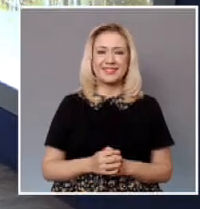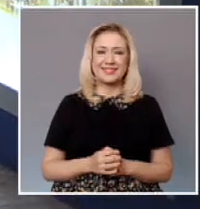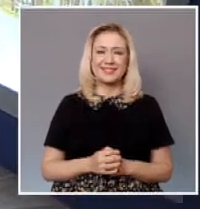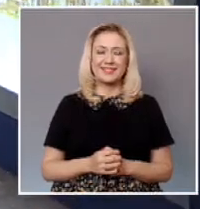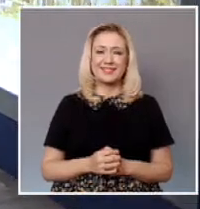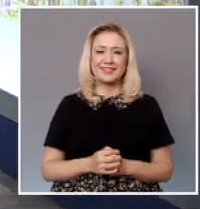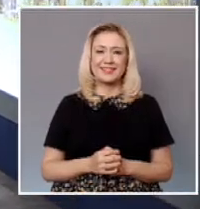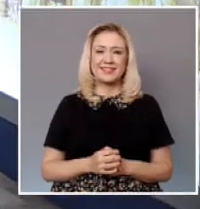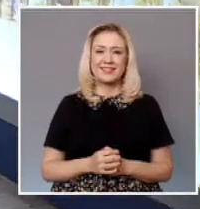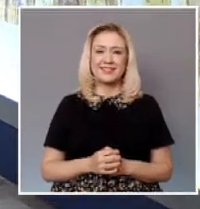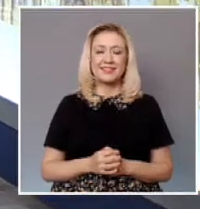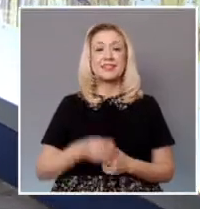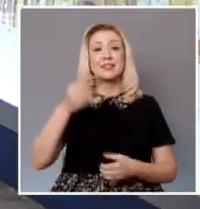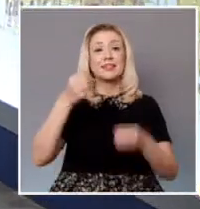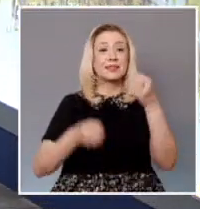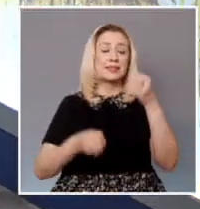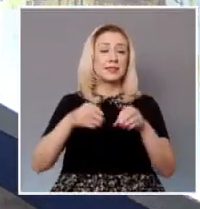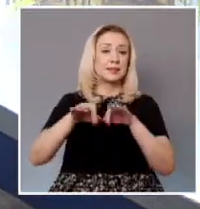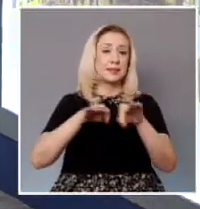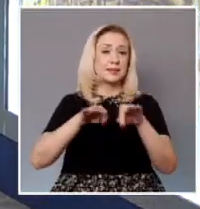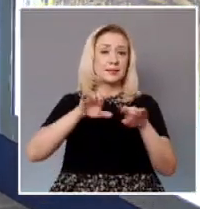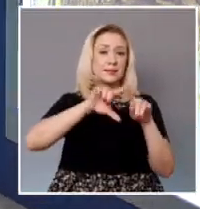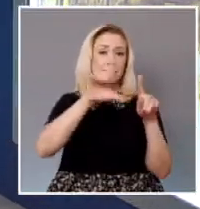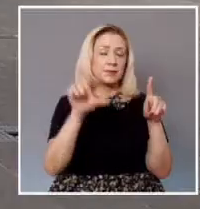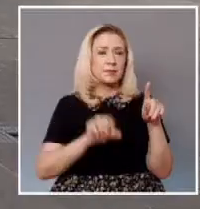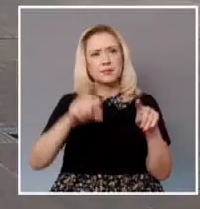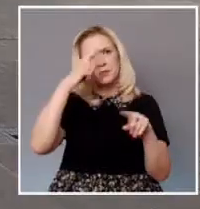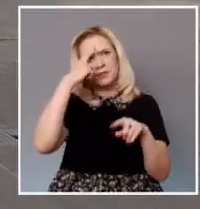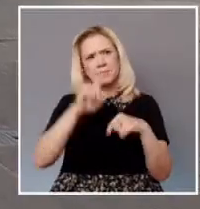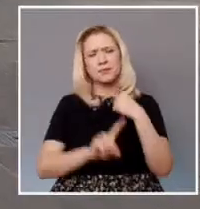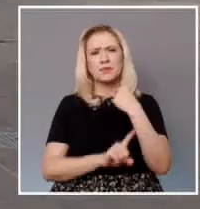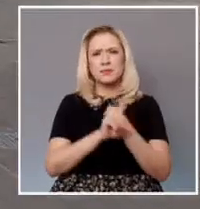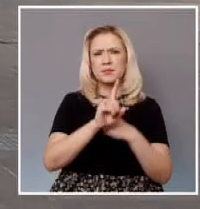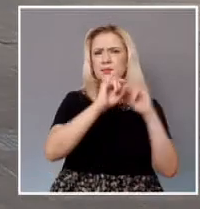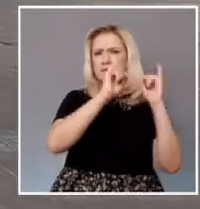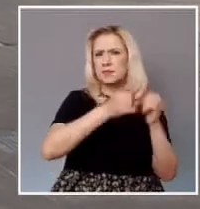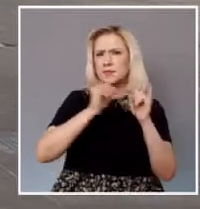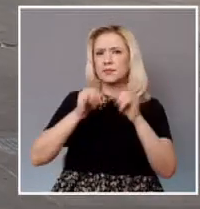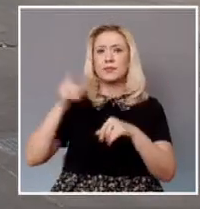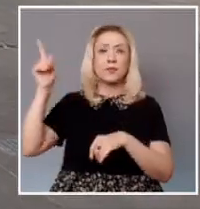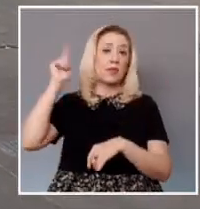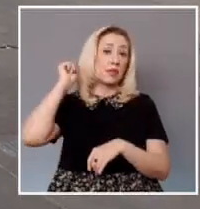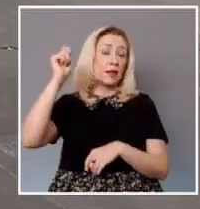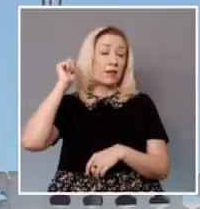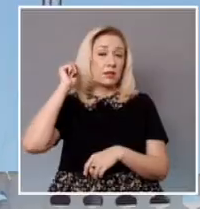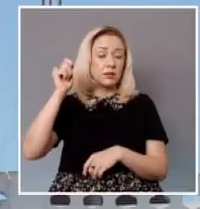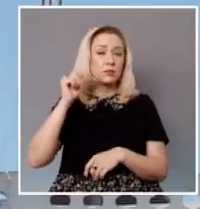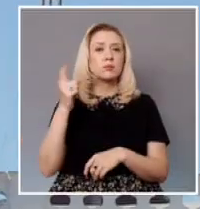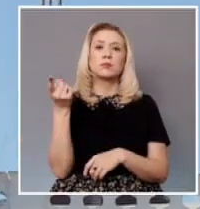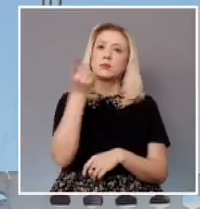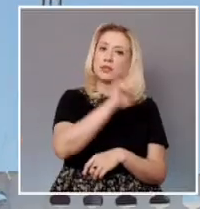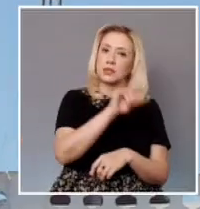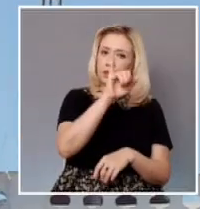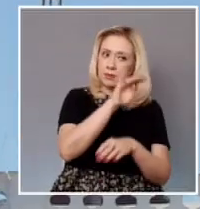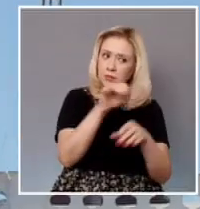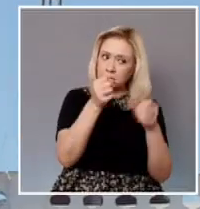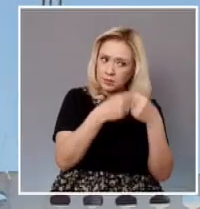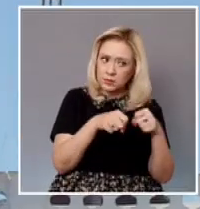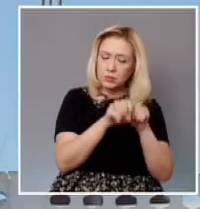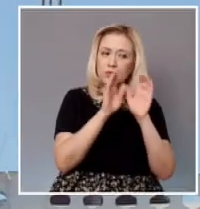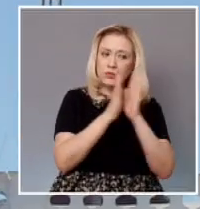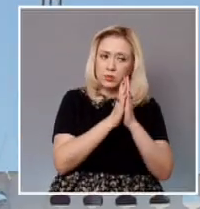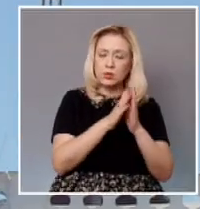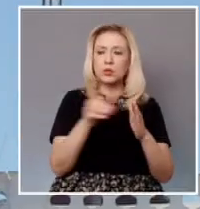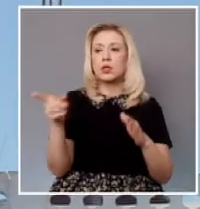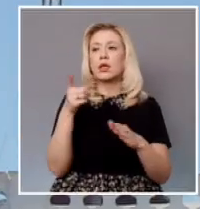El Tribunal Laboral Federal de Asuntos Individuales del Estado de Tabasco ordenó al Seguro Social y a una empresa demandada otorgar la